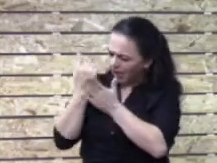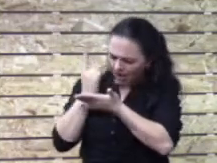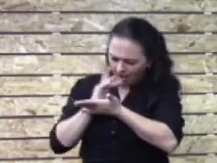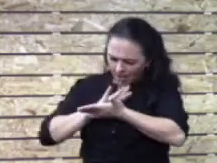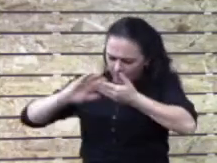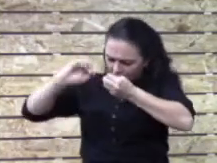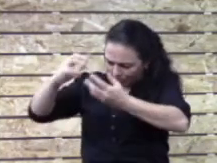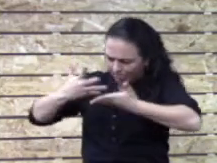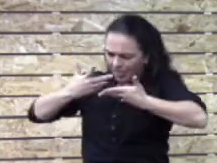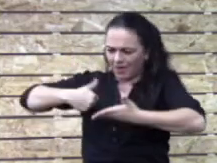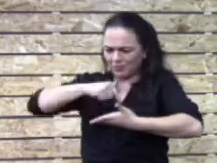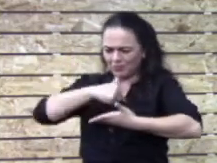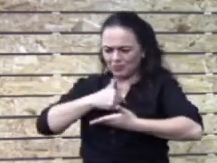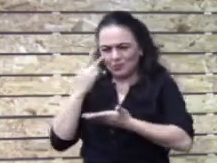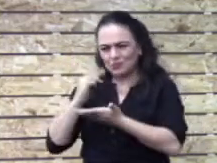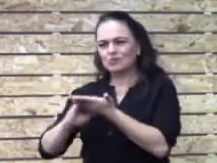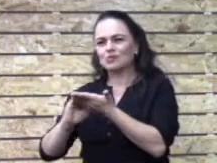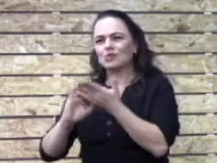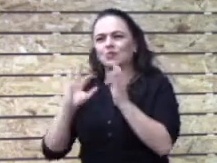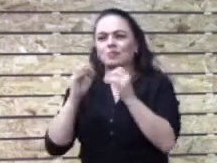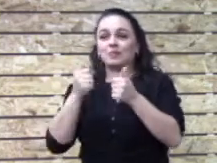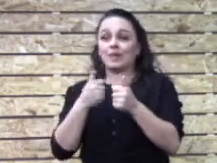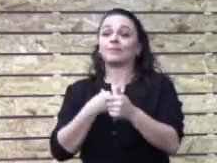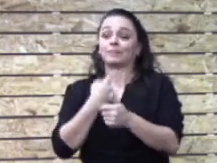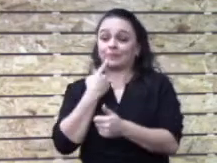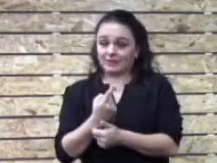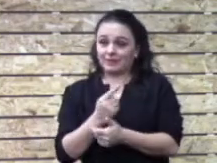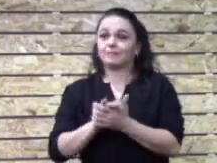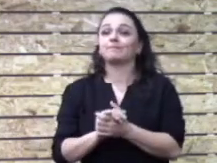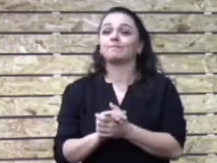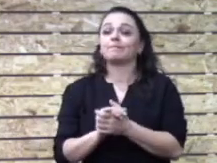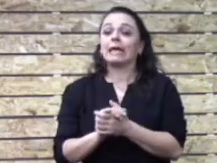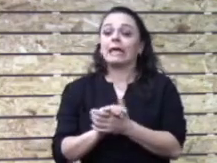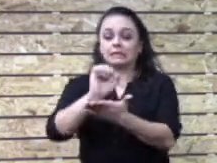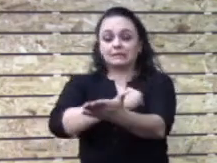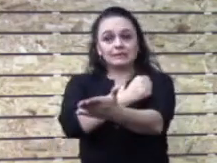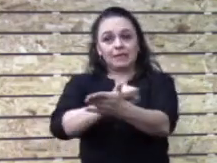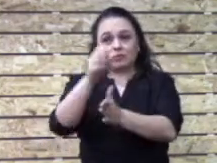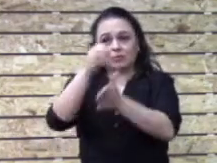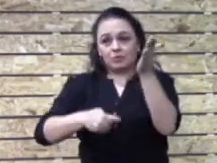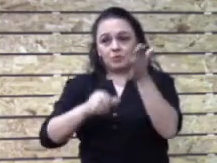para acompañar y consolar a las personas en medio del